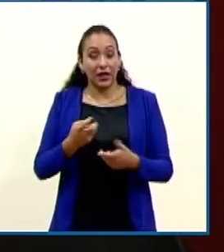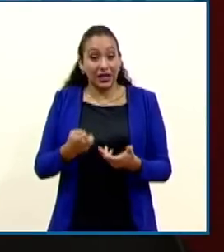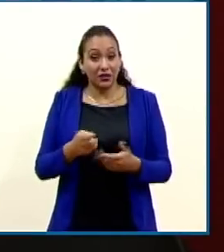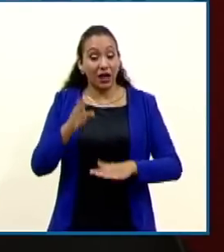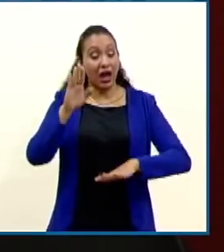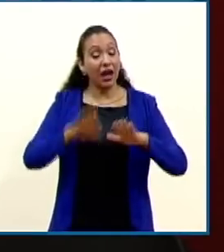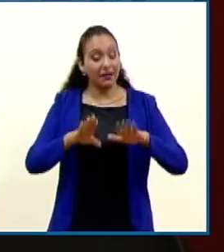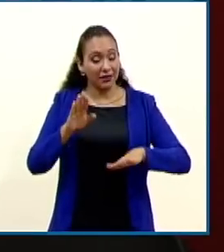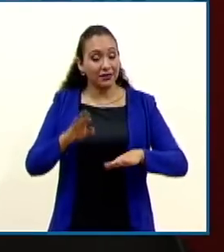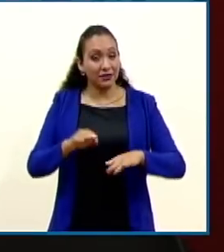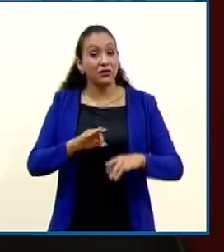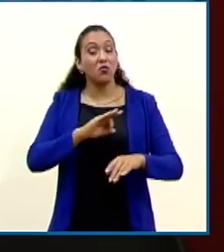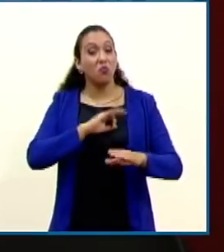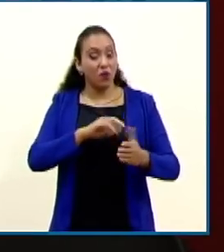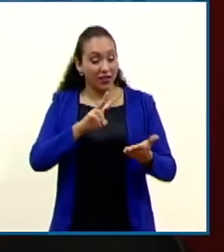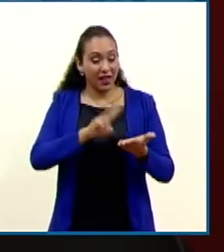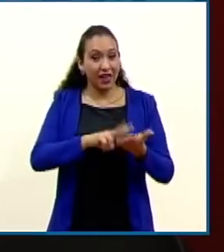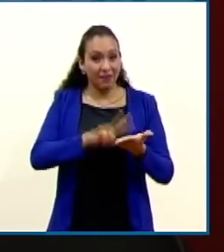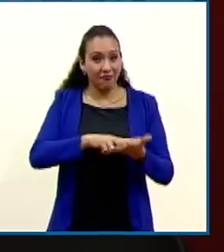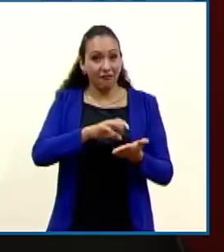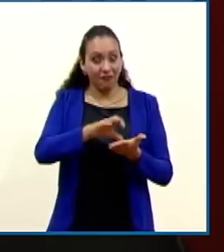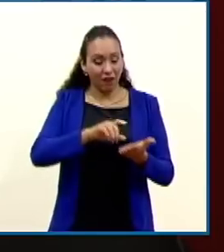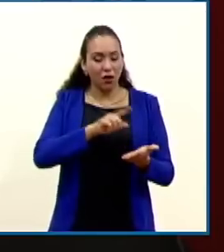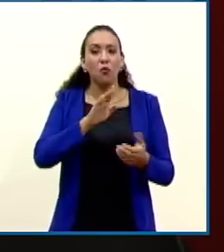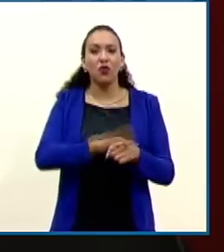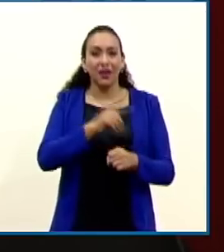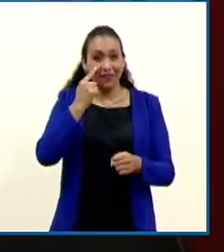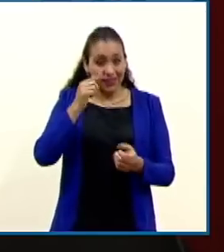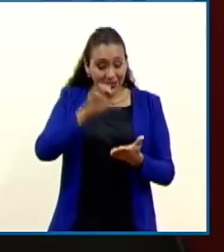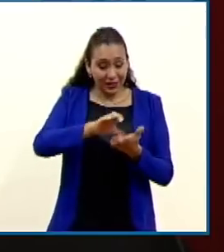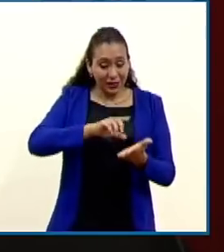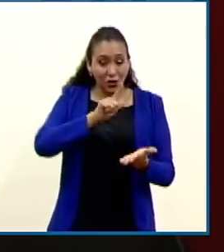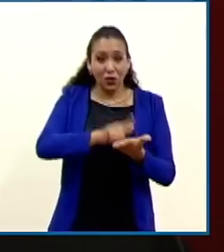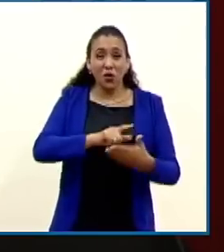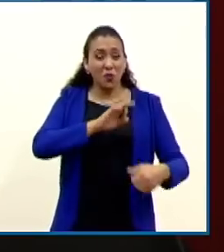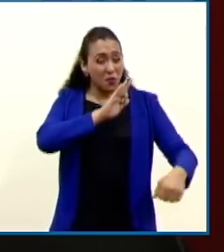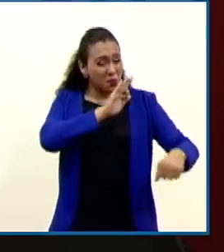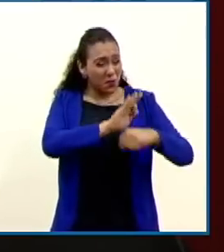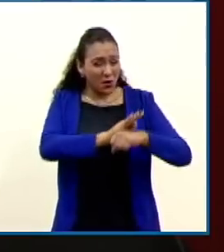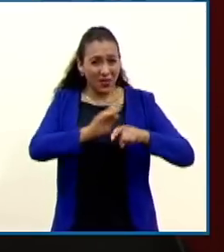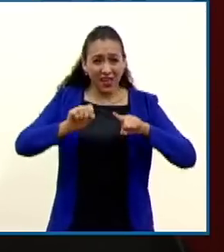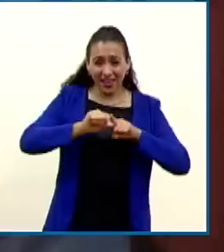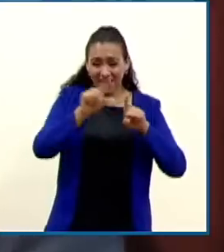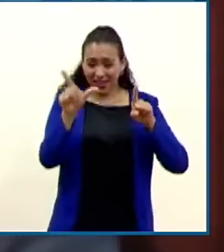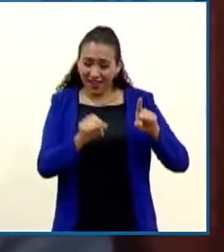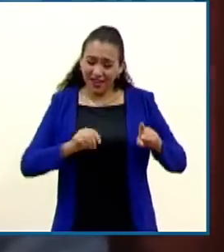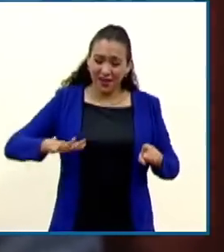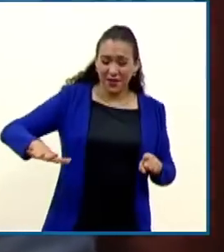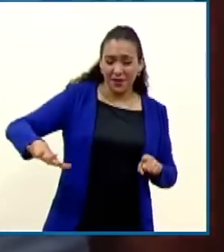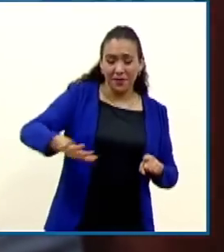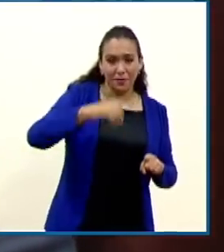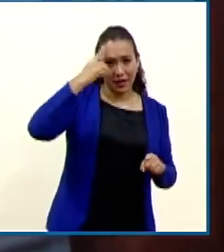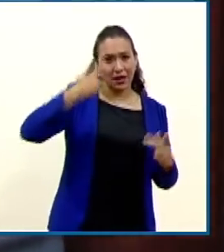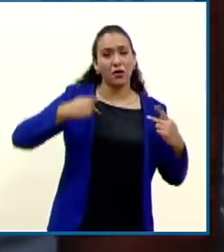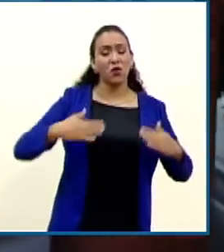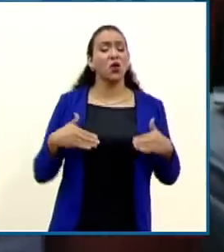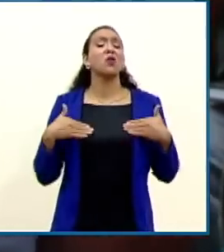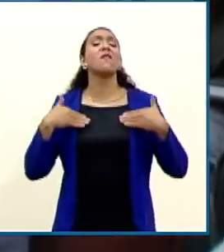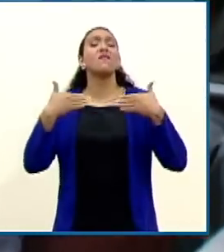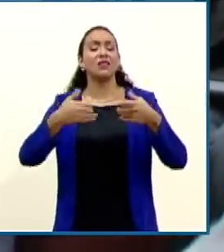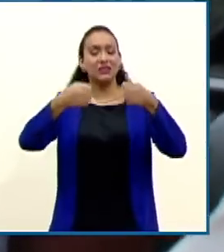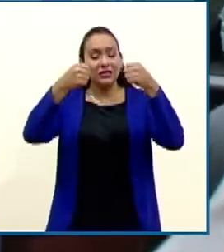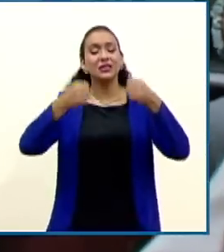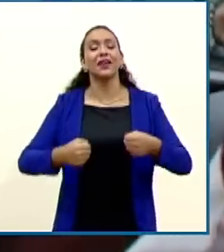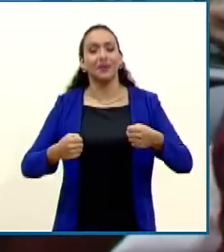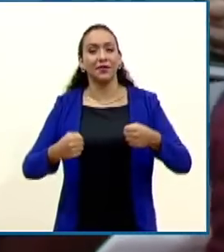sus atributos como ese manto protector de certeza, de confianza, de